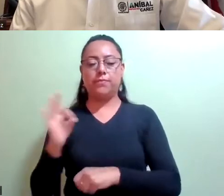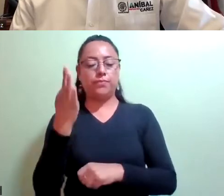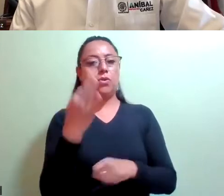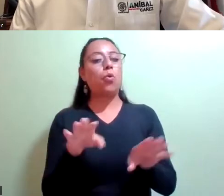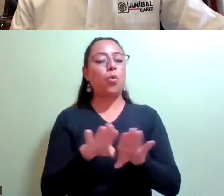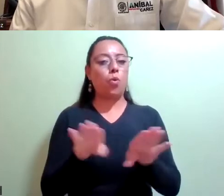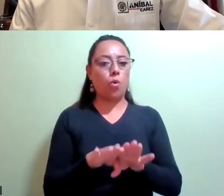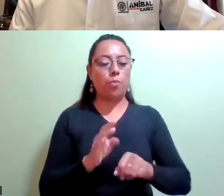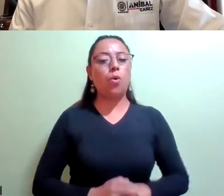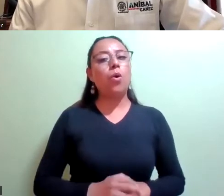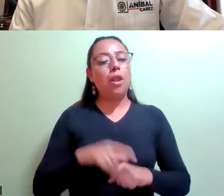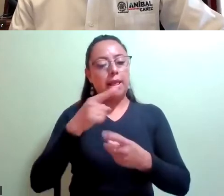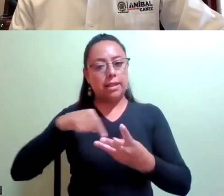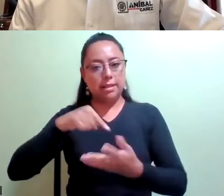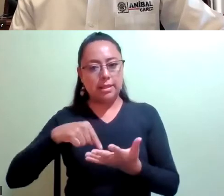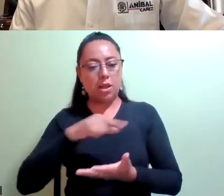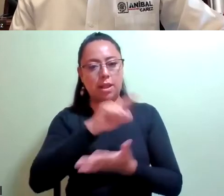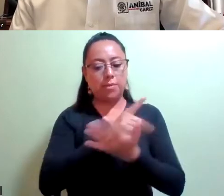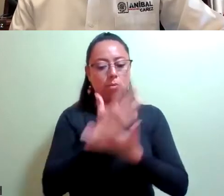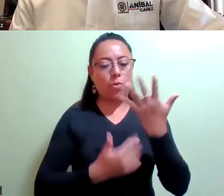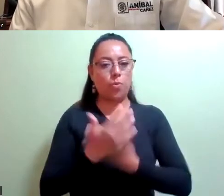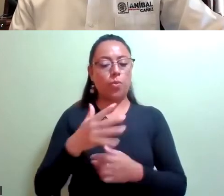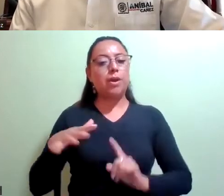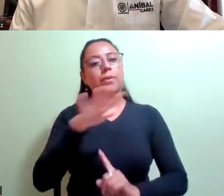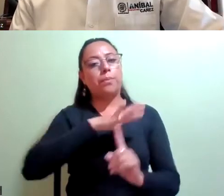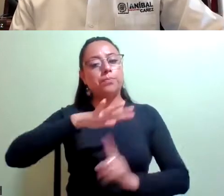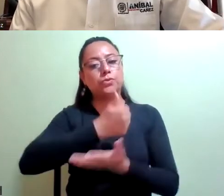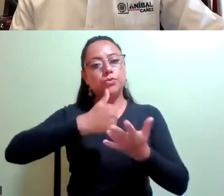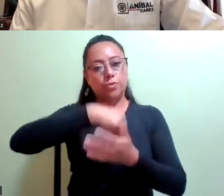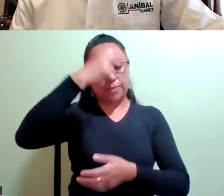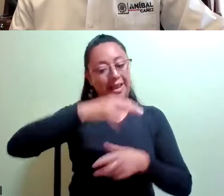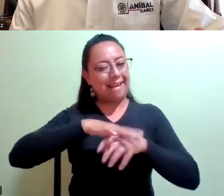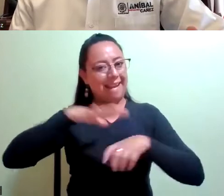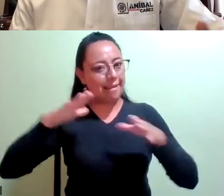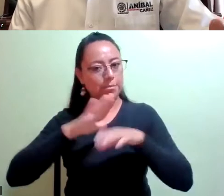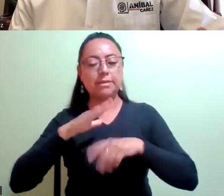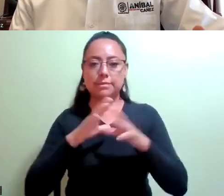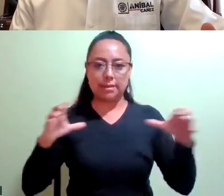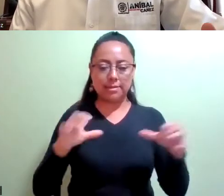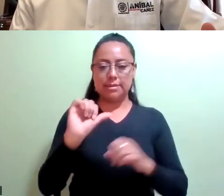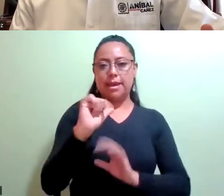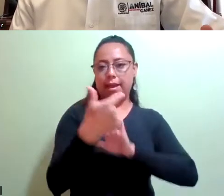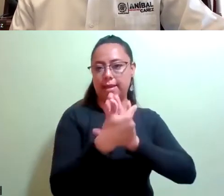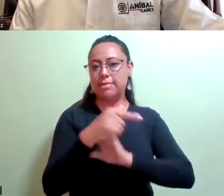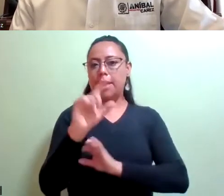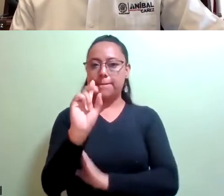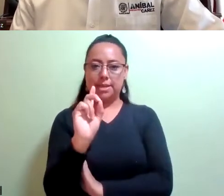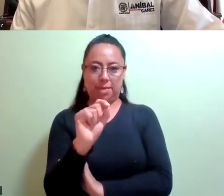Frente Legislativo Local de la Megalópolis para el seguimiento de la Agenda 2030. ¿Sí?